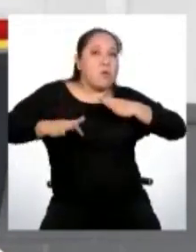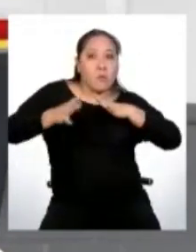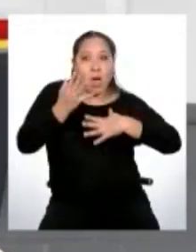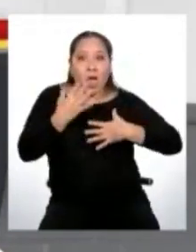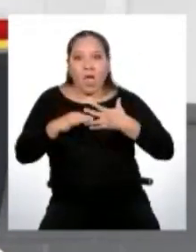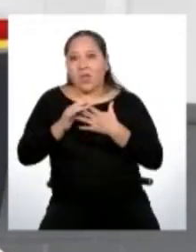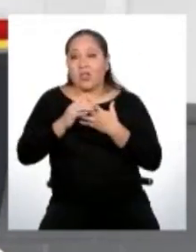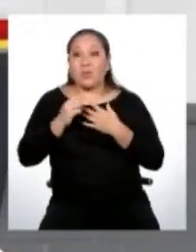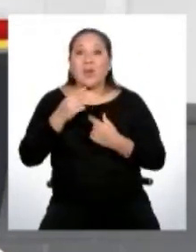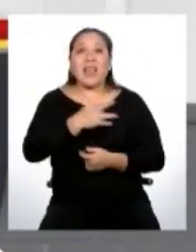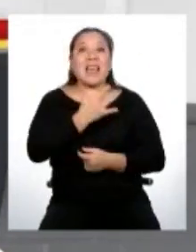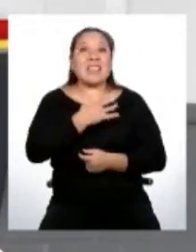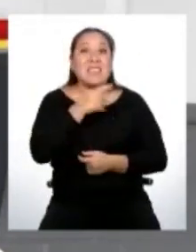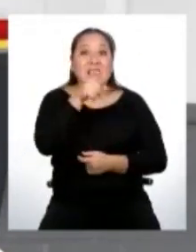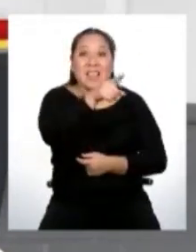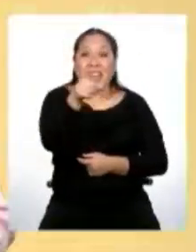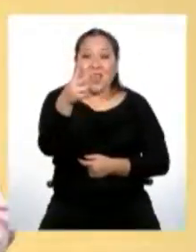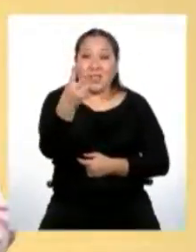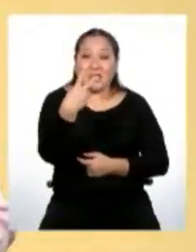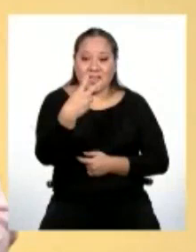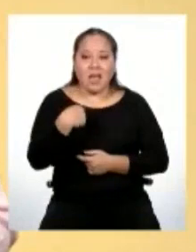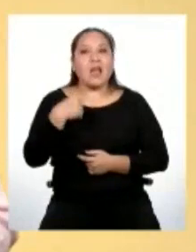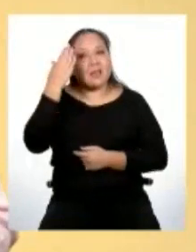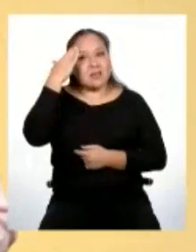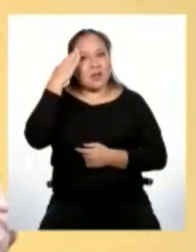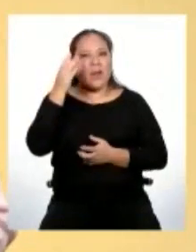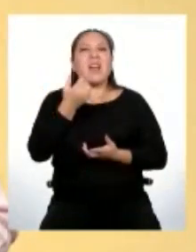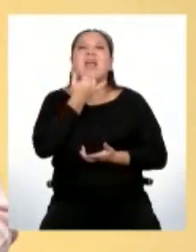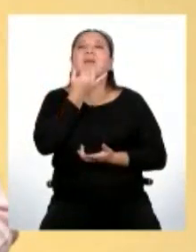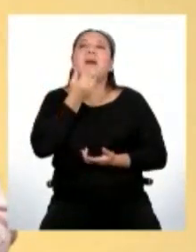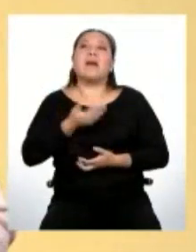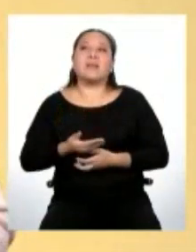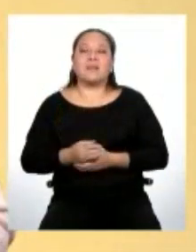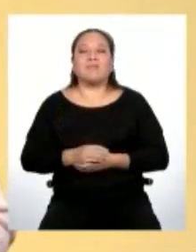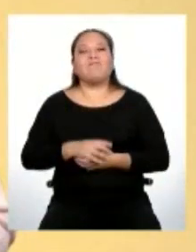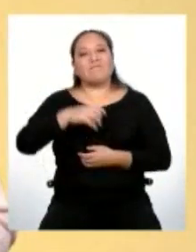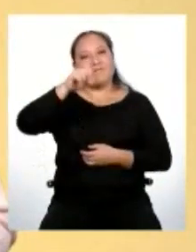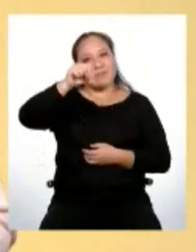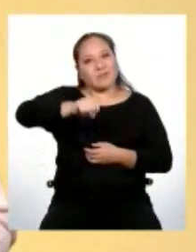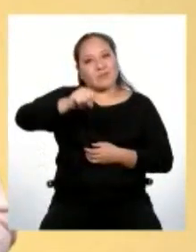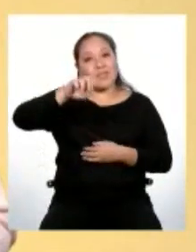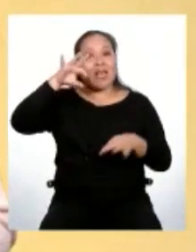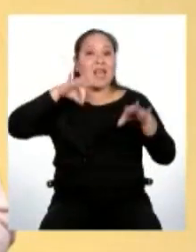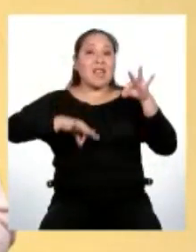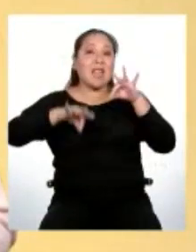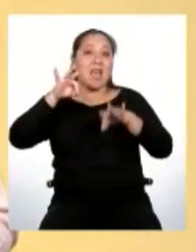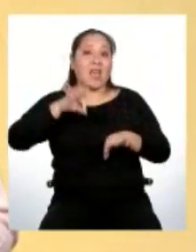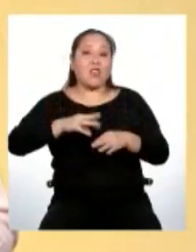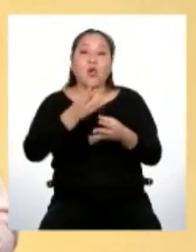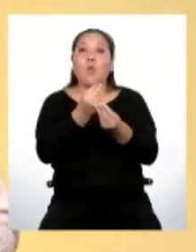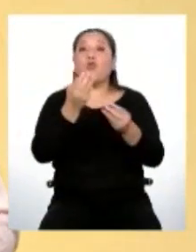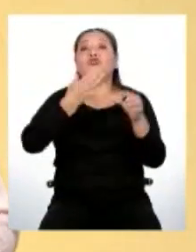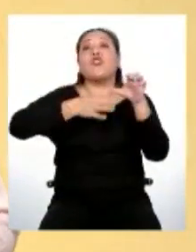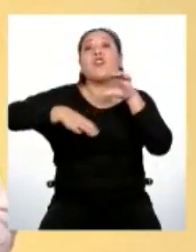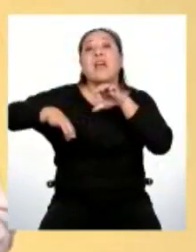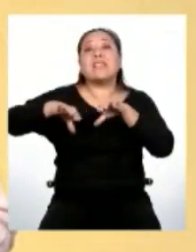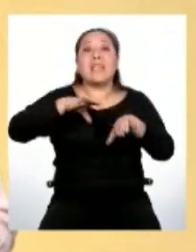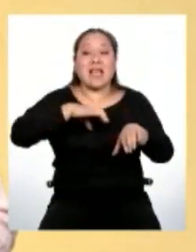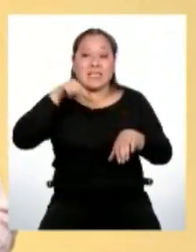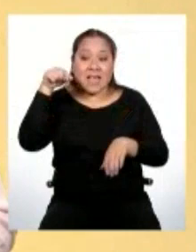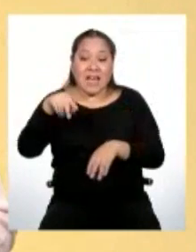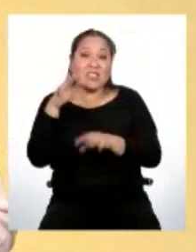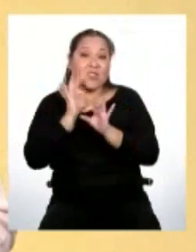corporales para transmitir la situación. Y es que el teatro es más acción que palabra. Importa lo que se hace,